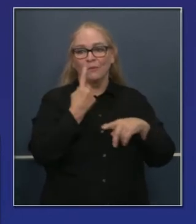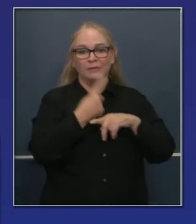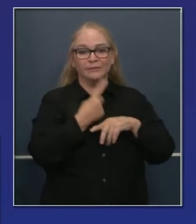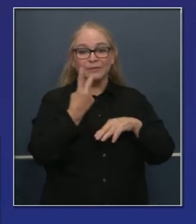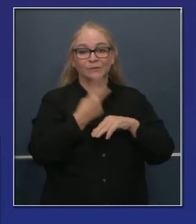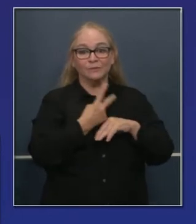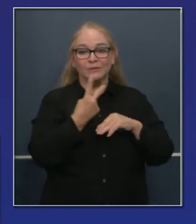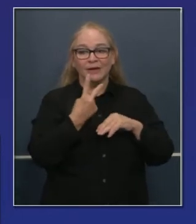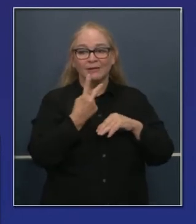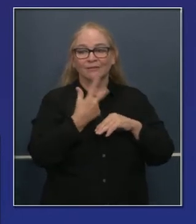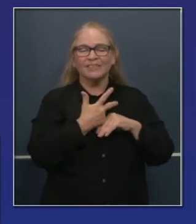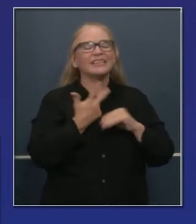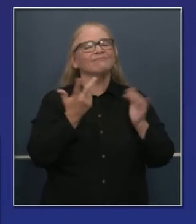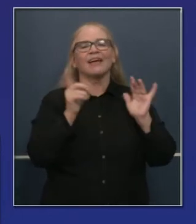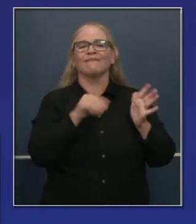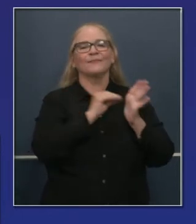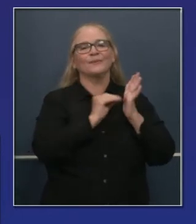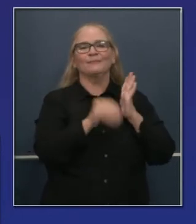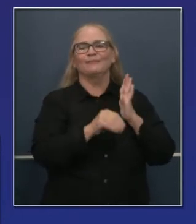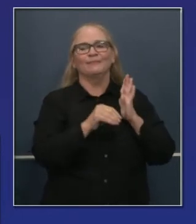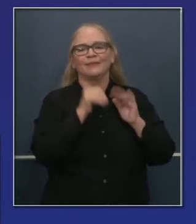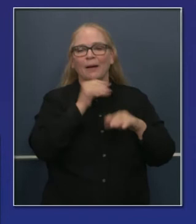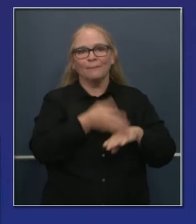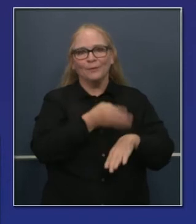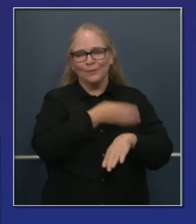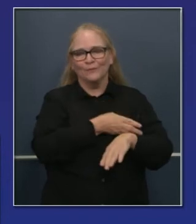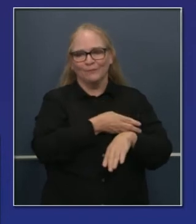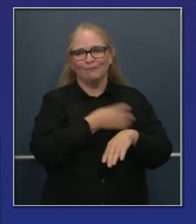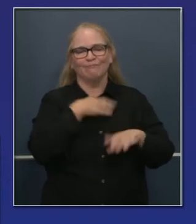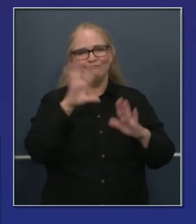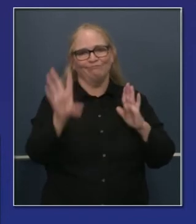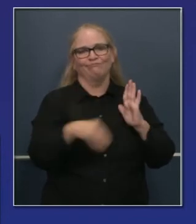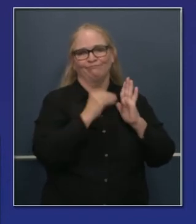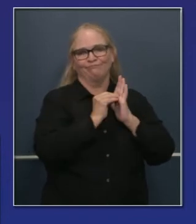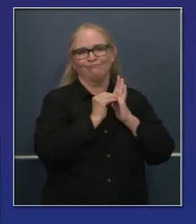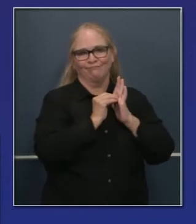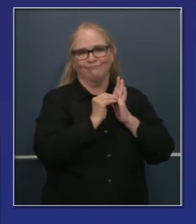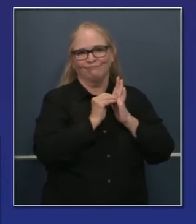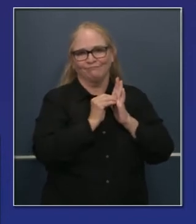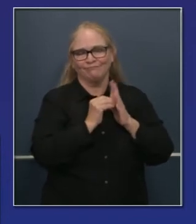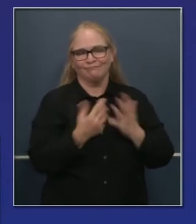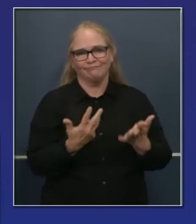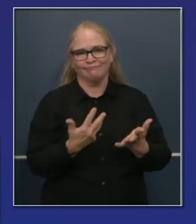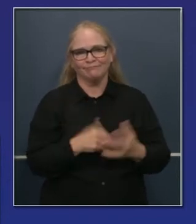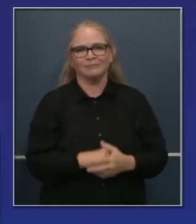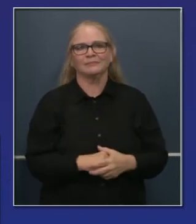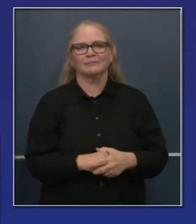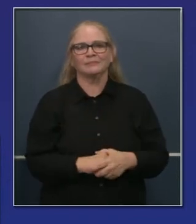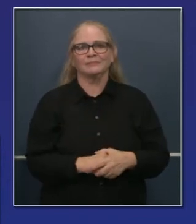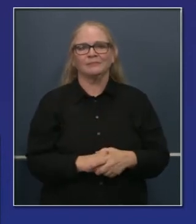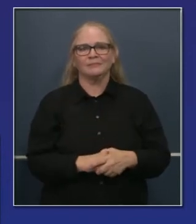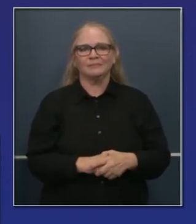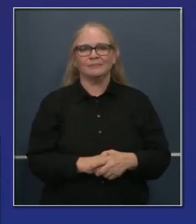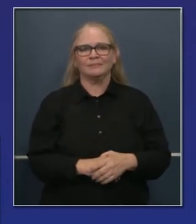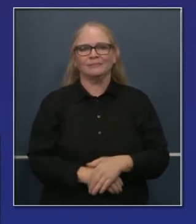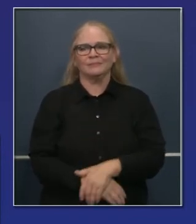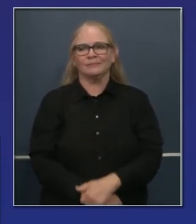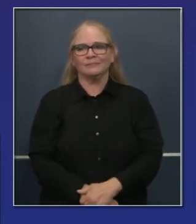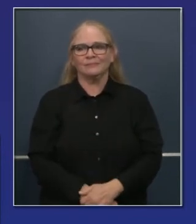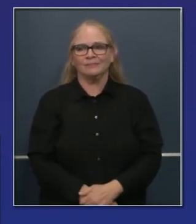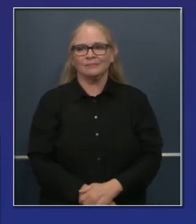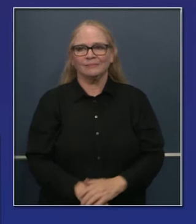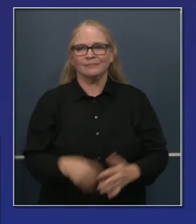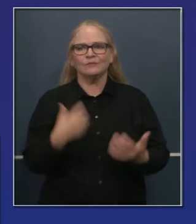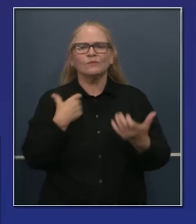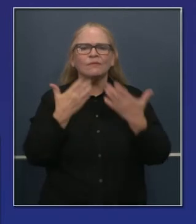día fueron agregados el liderazgo el mendocino quiero decir ellos no esperaron a esta información actualizada hicieron modificación al falso